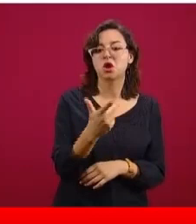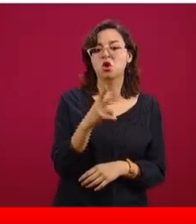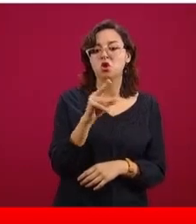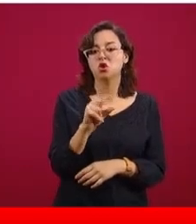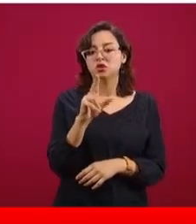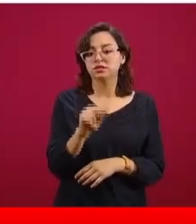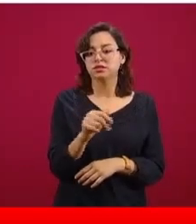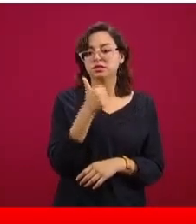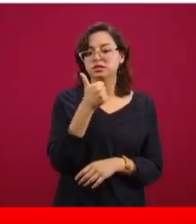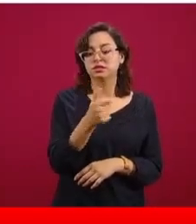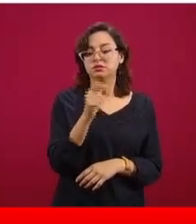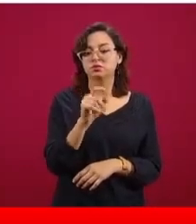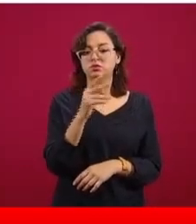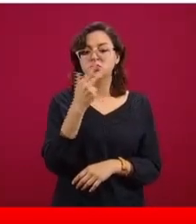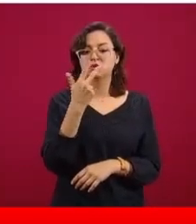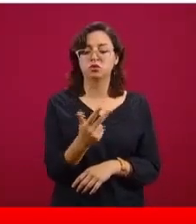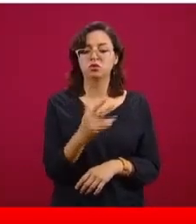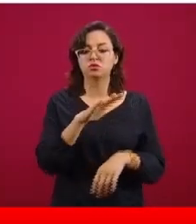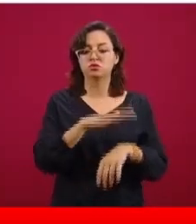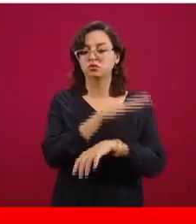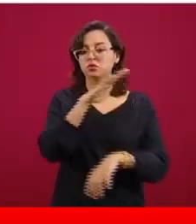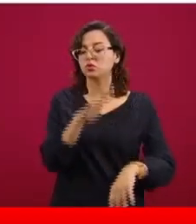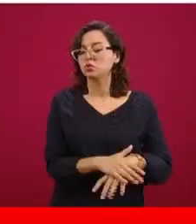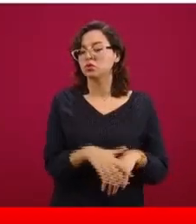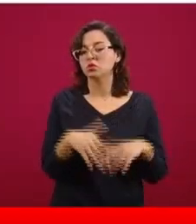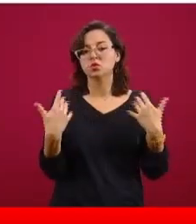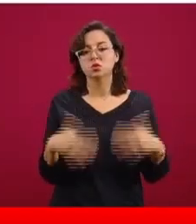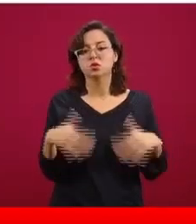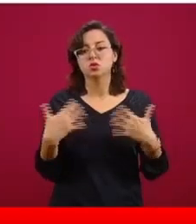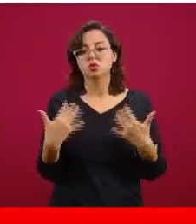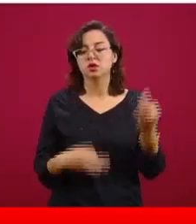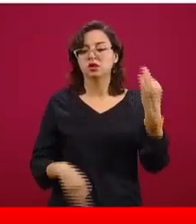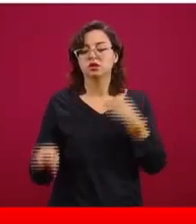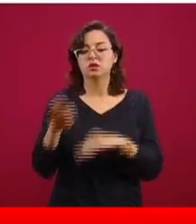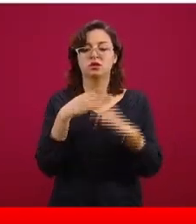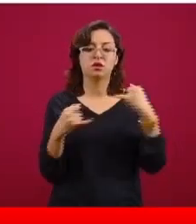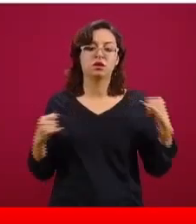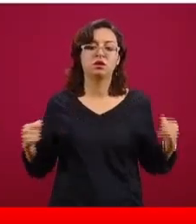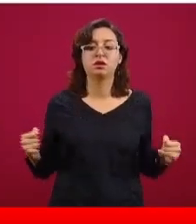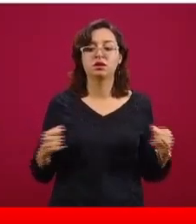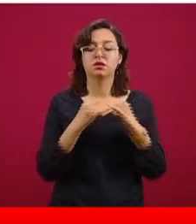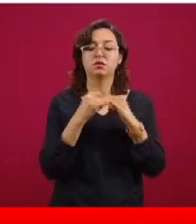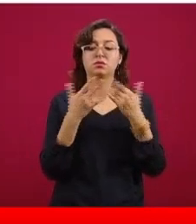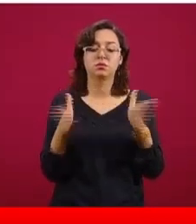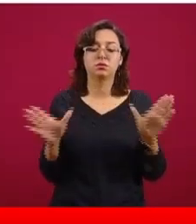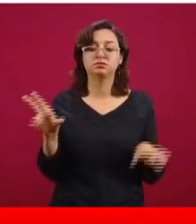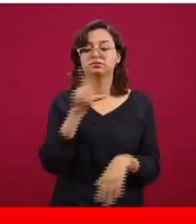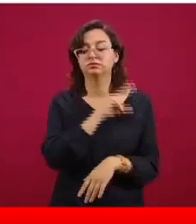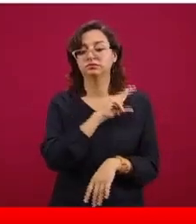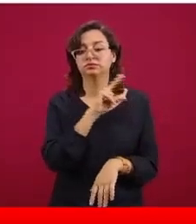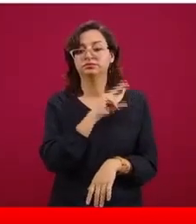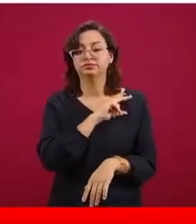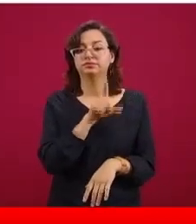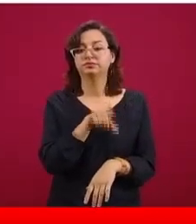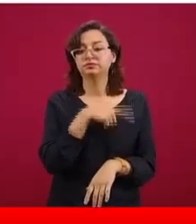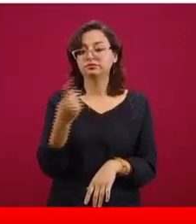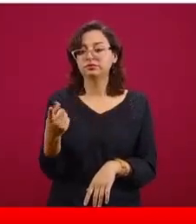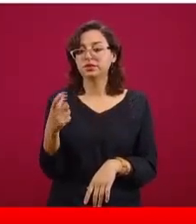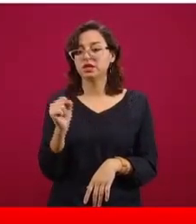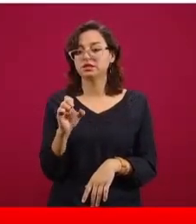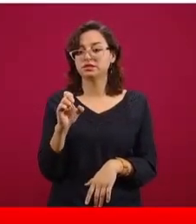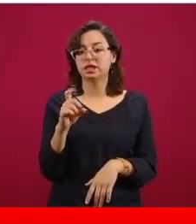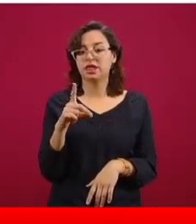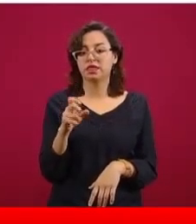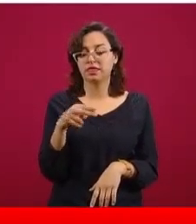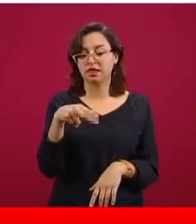más altas en todas las instituciones públicas sociales y privadas del país el ejército aquí